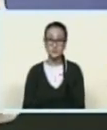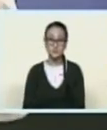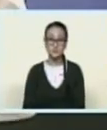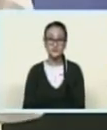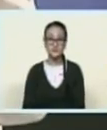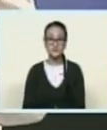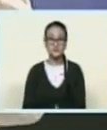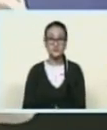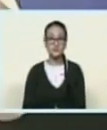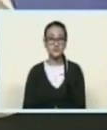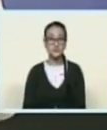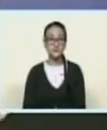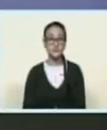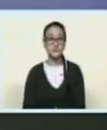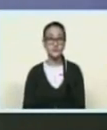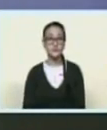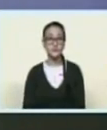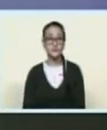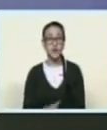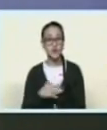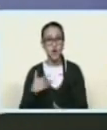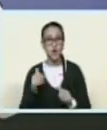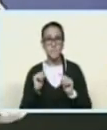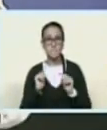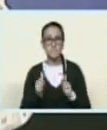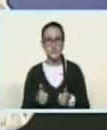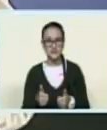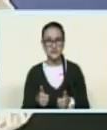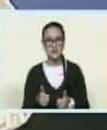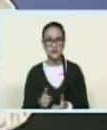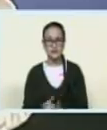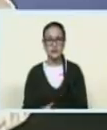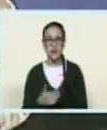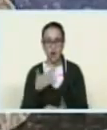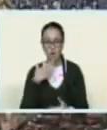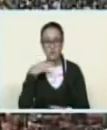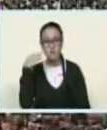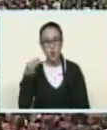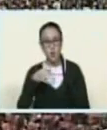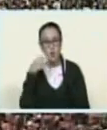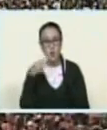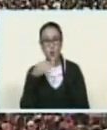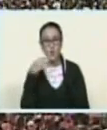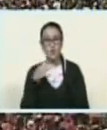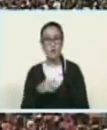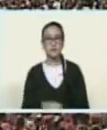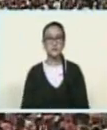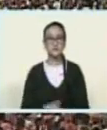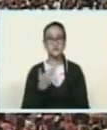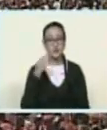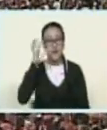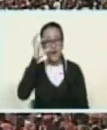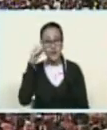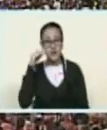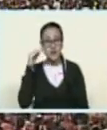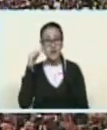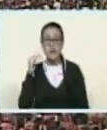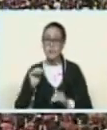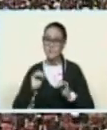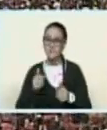Por eso yo quiero empezar por ahí, Elías. Yo quiero que empecemos por Miranda.